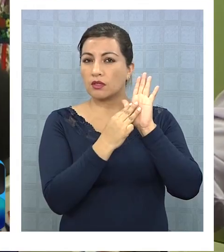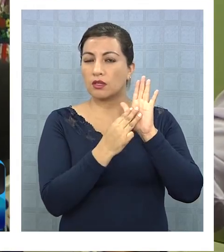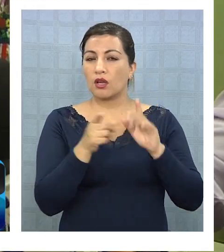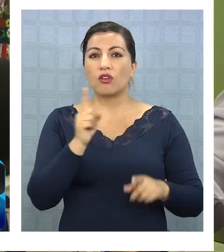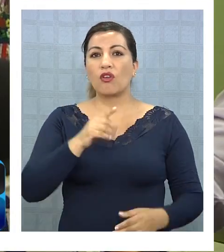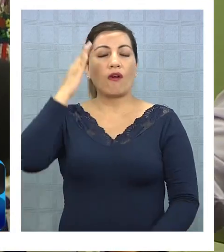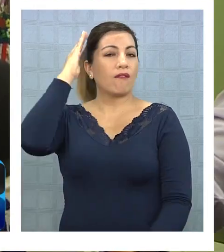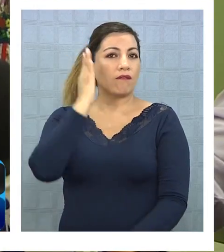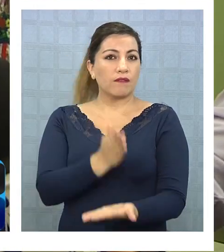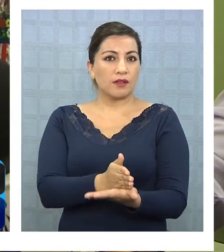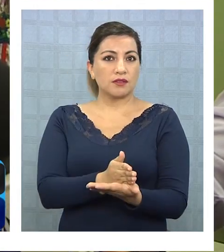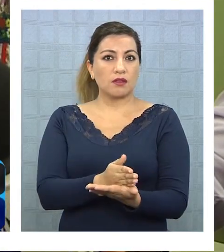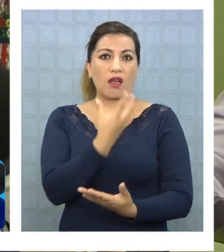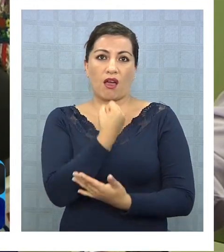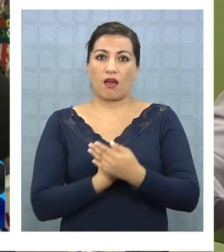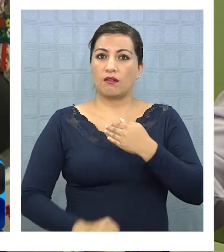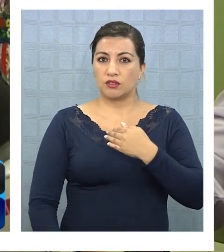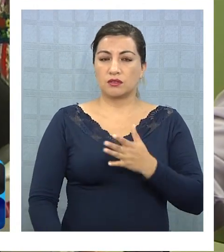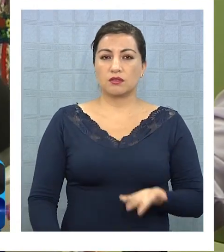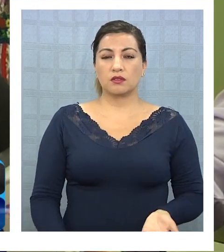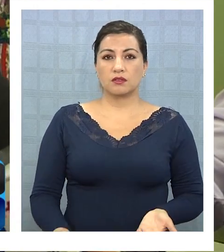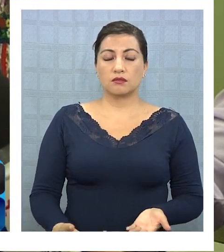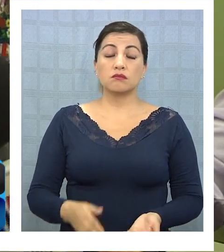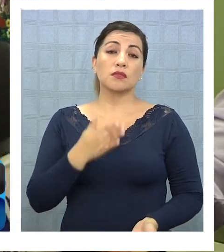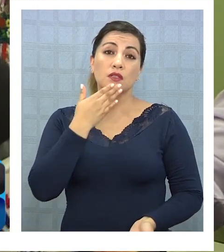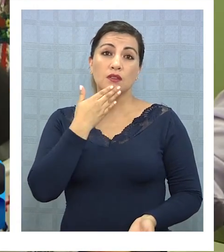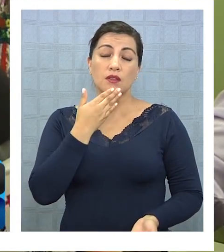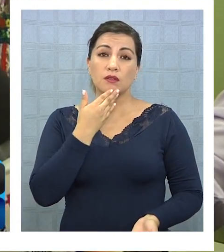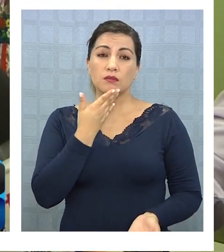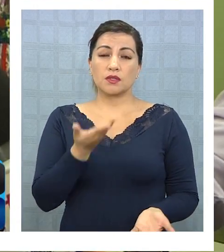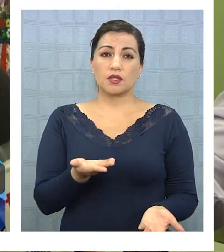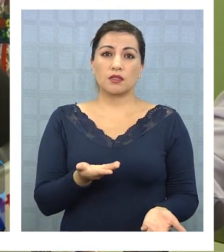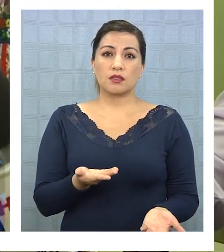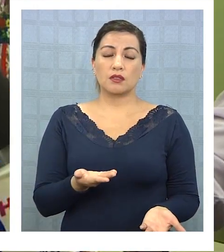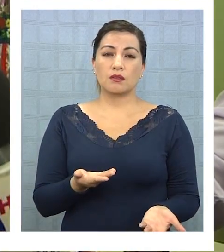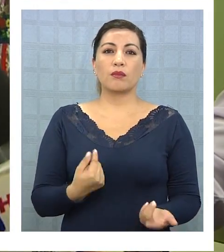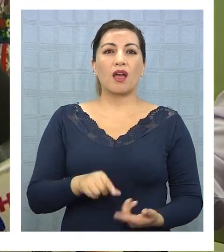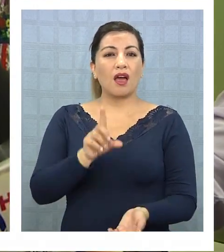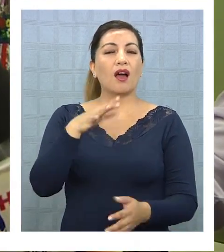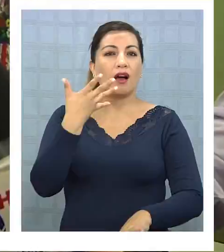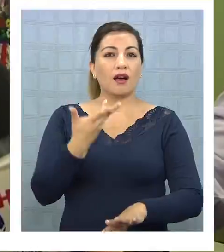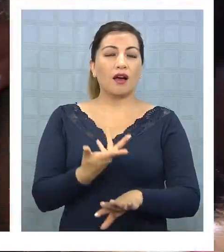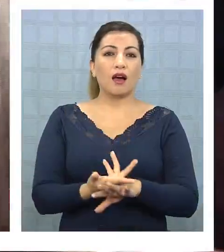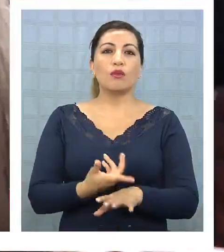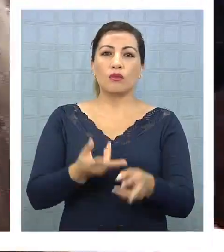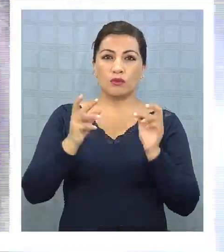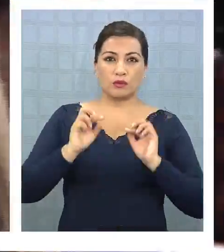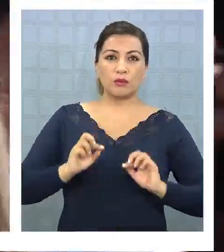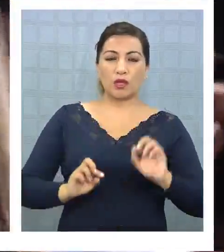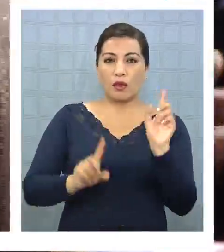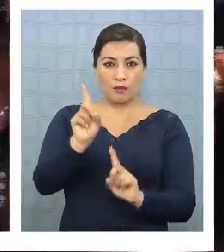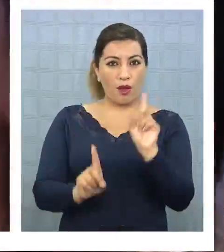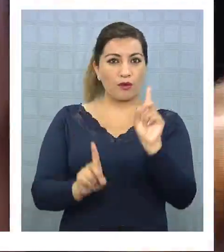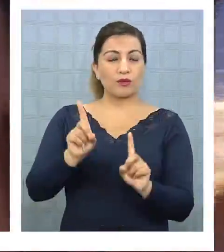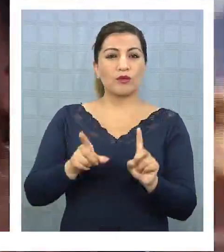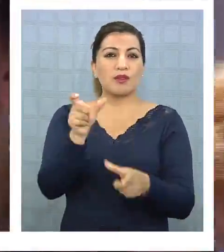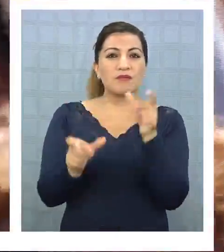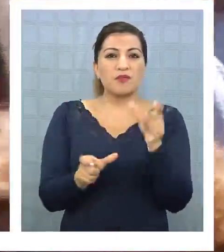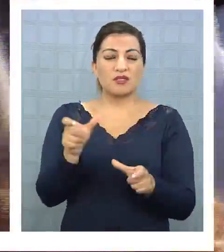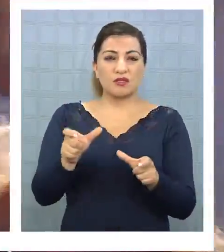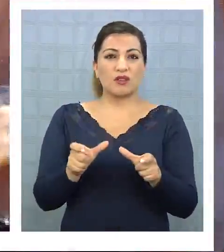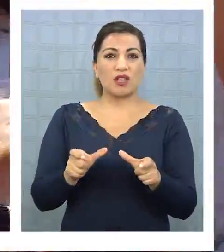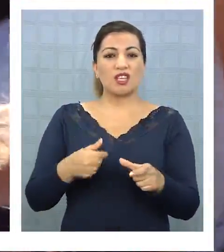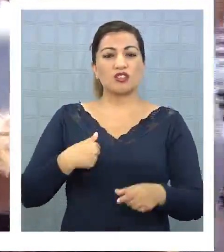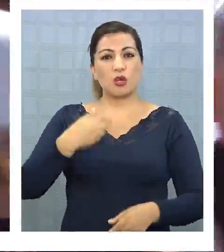a abortar, sino que más bien abre el espacio para aquellas personas que, de acuerdo a su propia